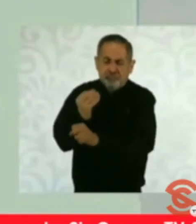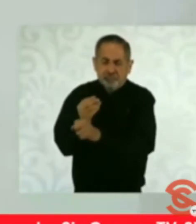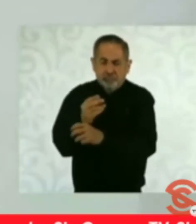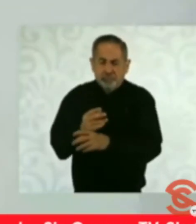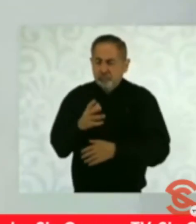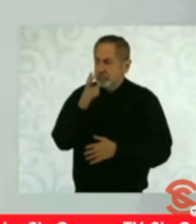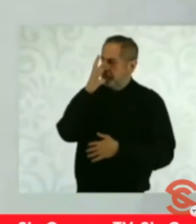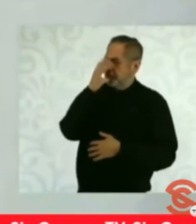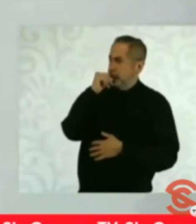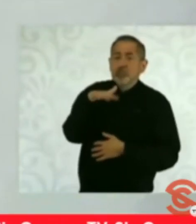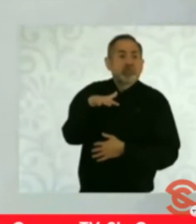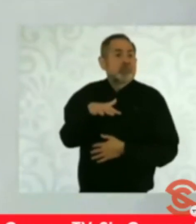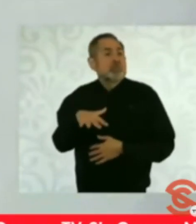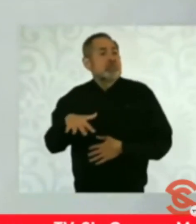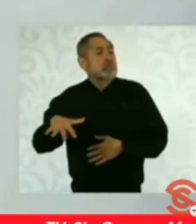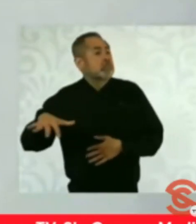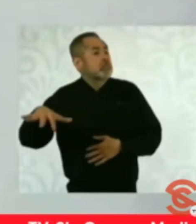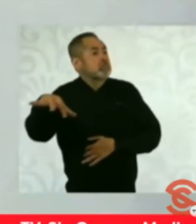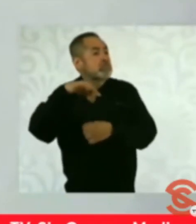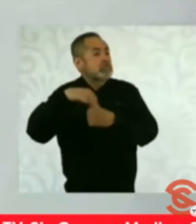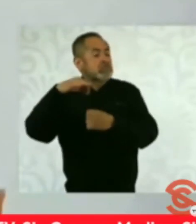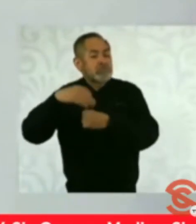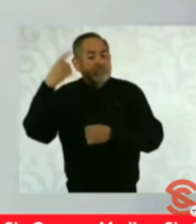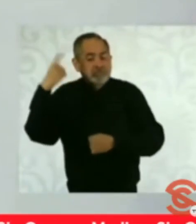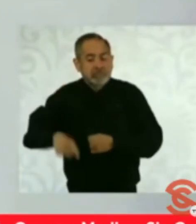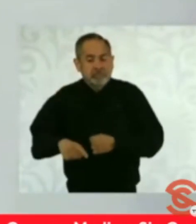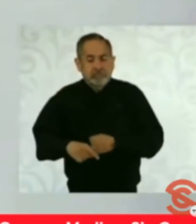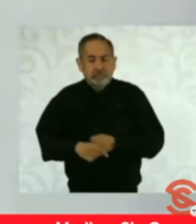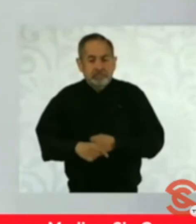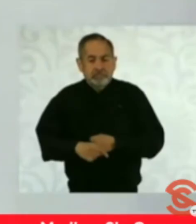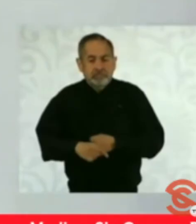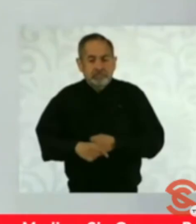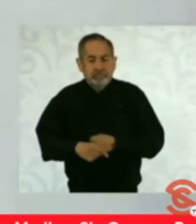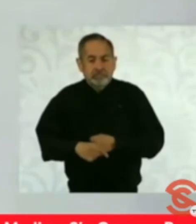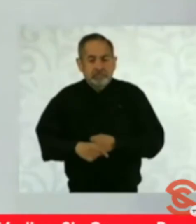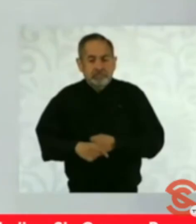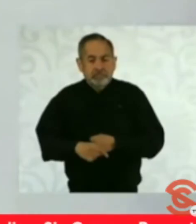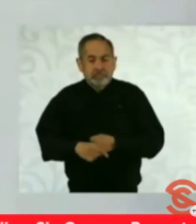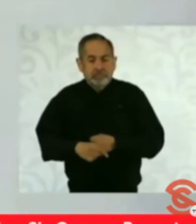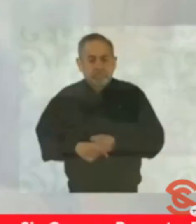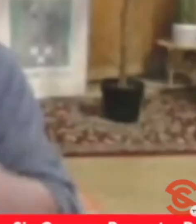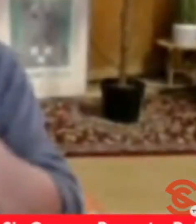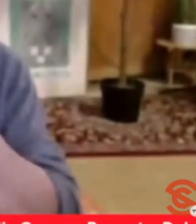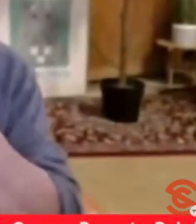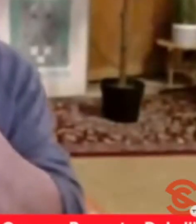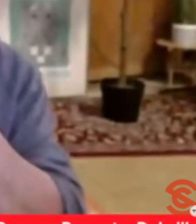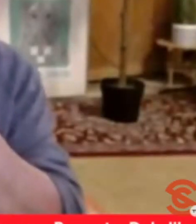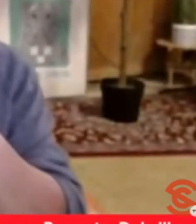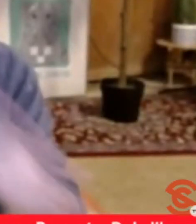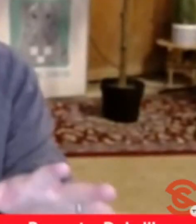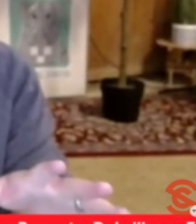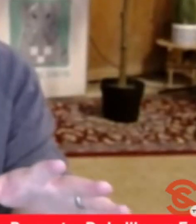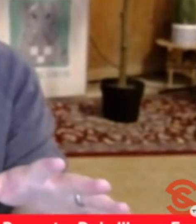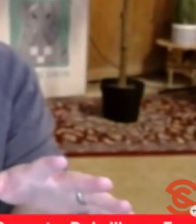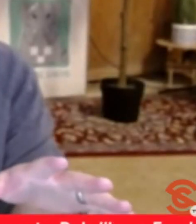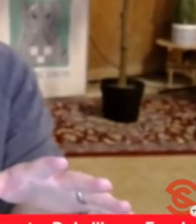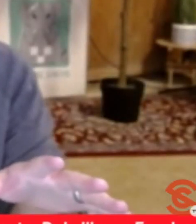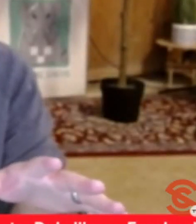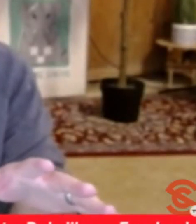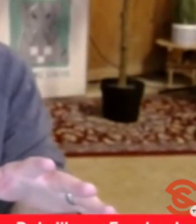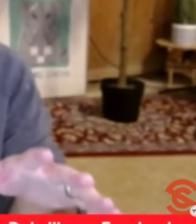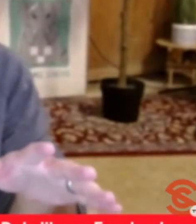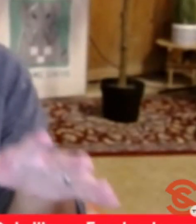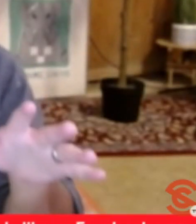sobre el pueblo de México. Y más adelante la presidenta insistiría en que el tirar la